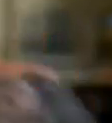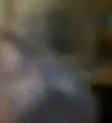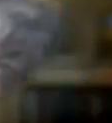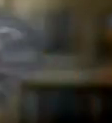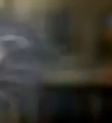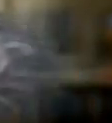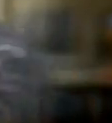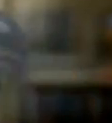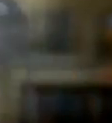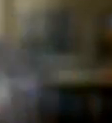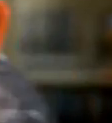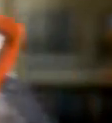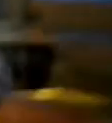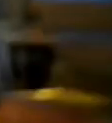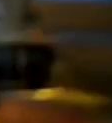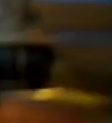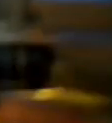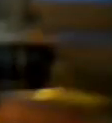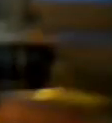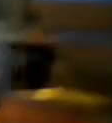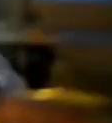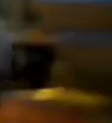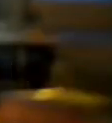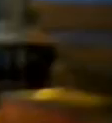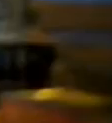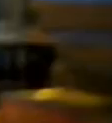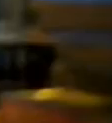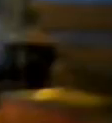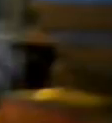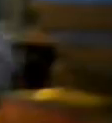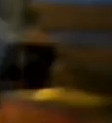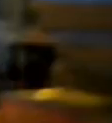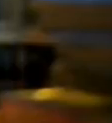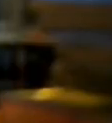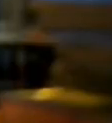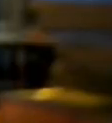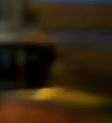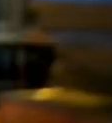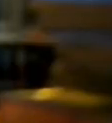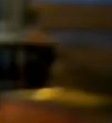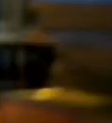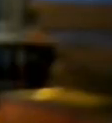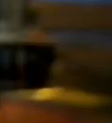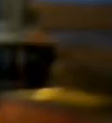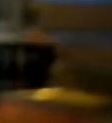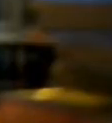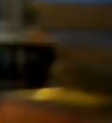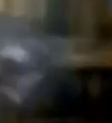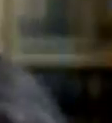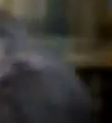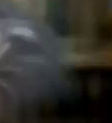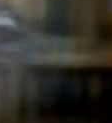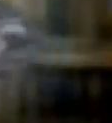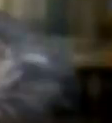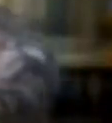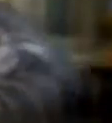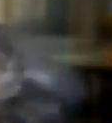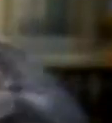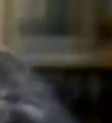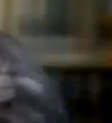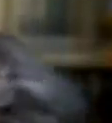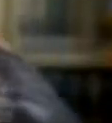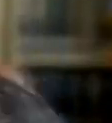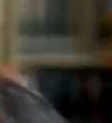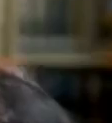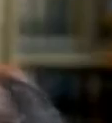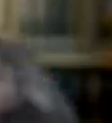queramos. Por ejemplo, a mí me gusta ir al país de nunca jamás. ¡Sí! Si ustedes también quieren